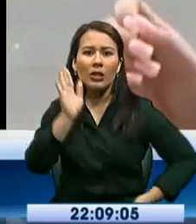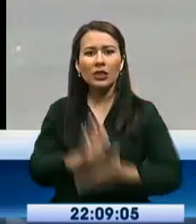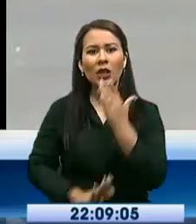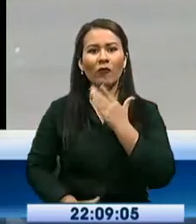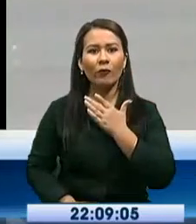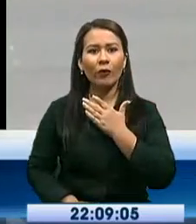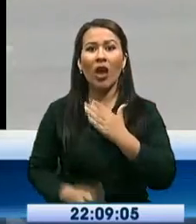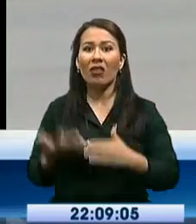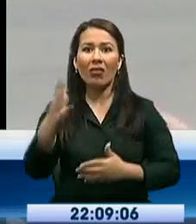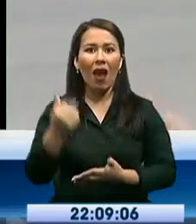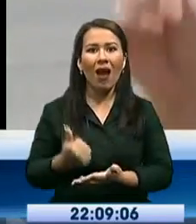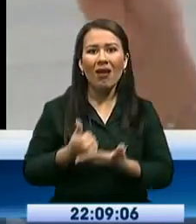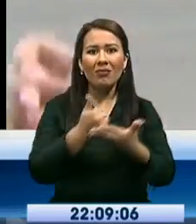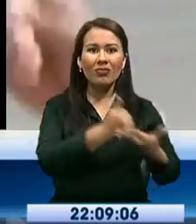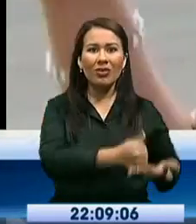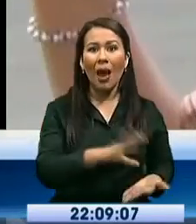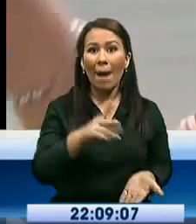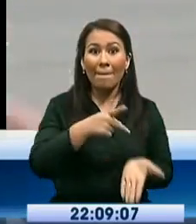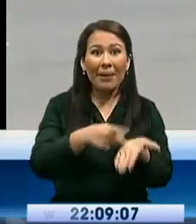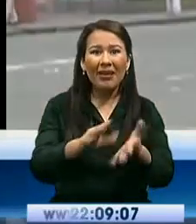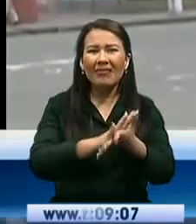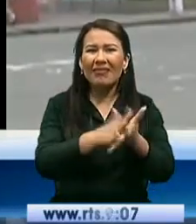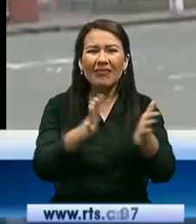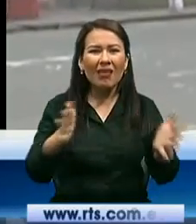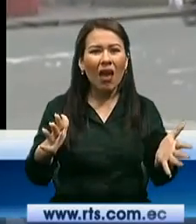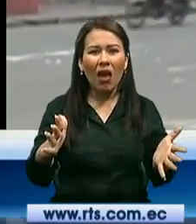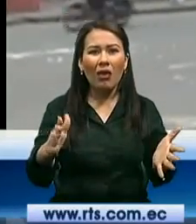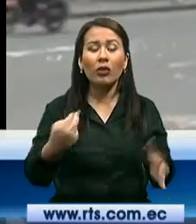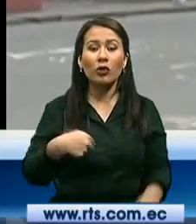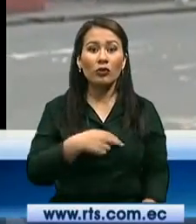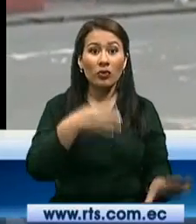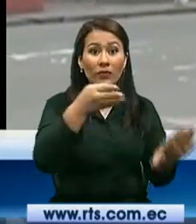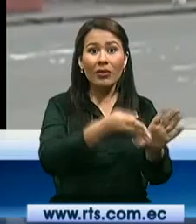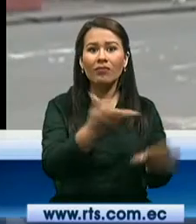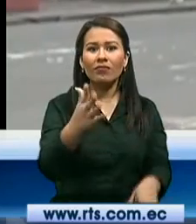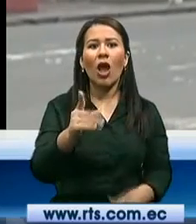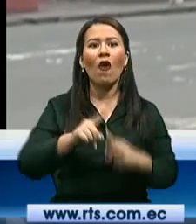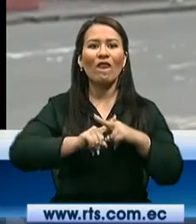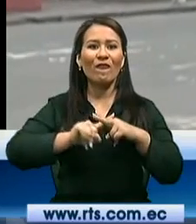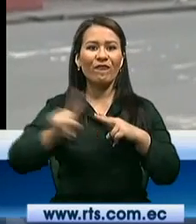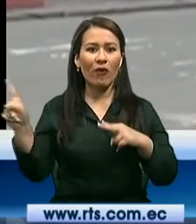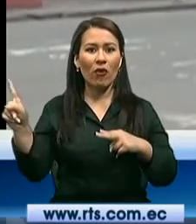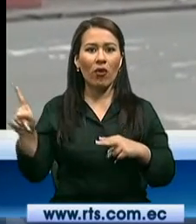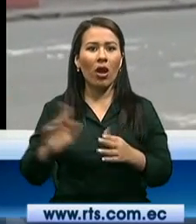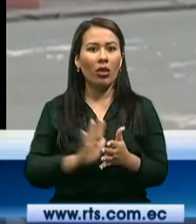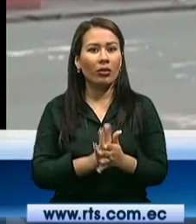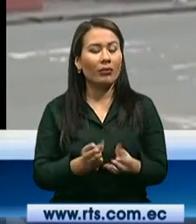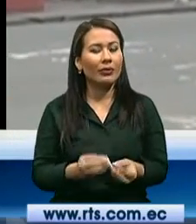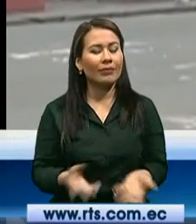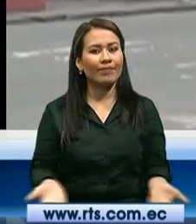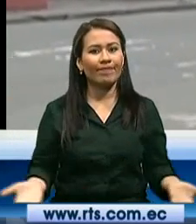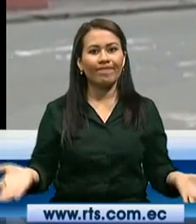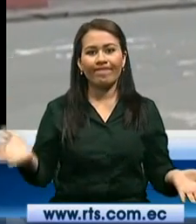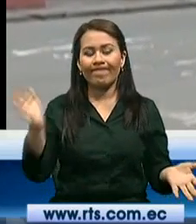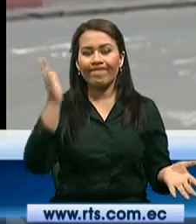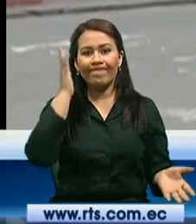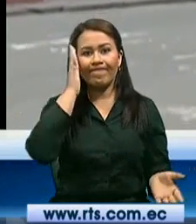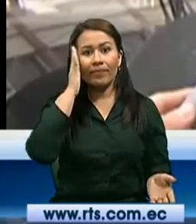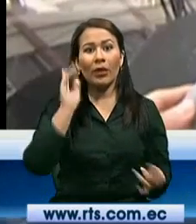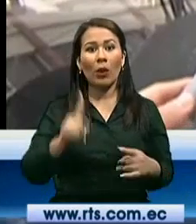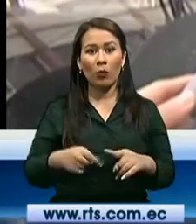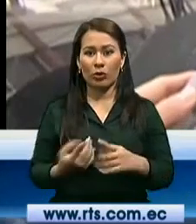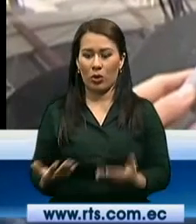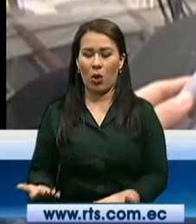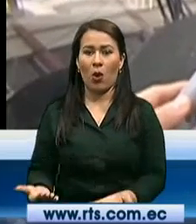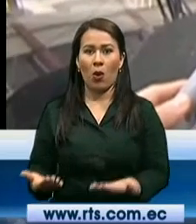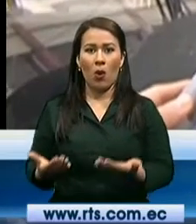de ayudarla y acompañarla hasta el área de emergencia hasta que nosotros lleguemos. Se dio a la fuga totalmente. El trayecto que la cogió, le